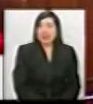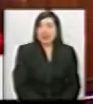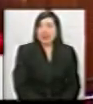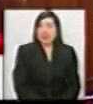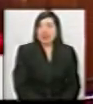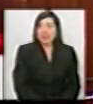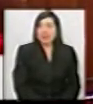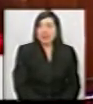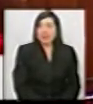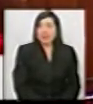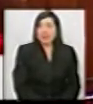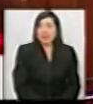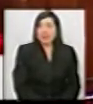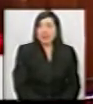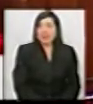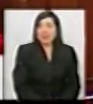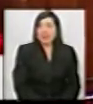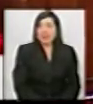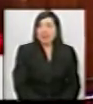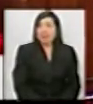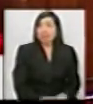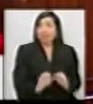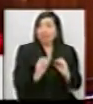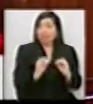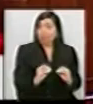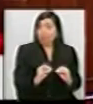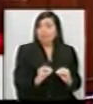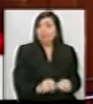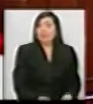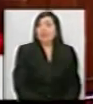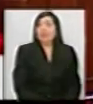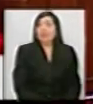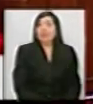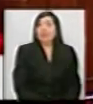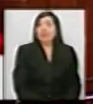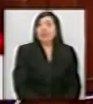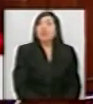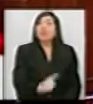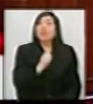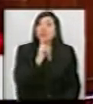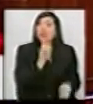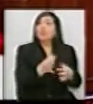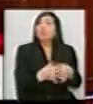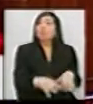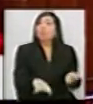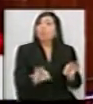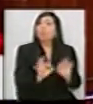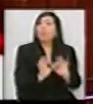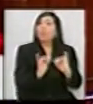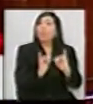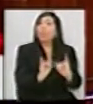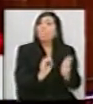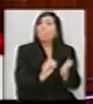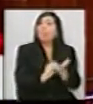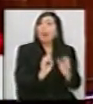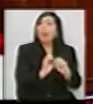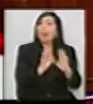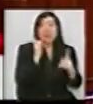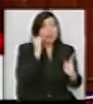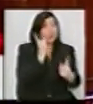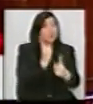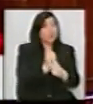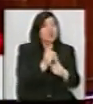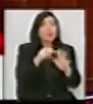presidente mientras instala las diapositivas sería importante que quedara muy claro cuál es el objetivo